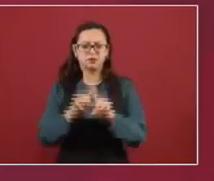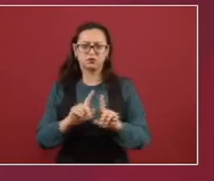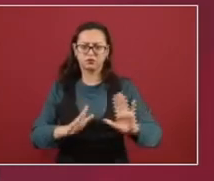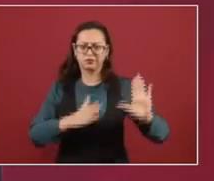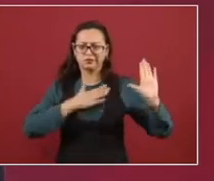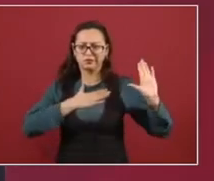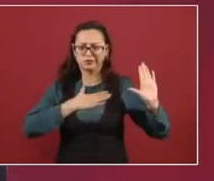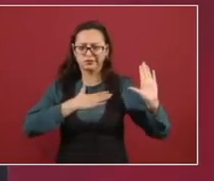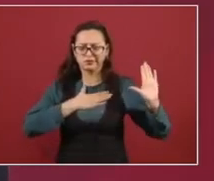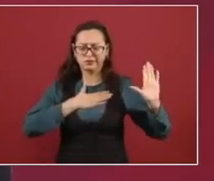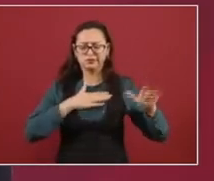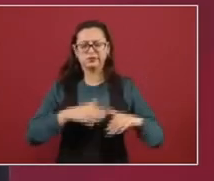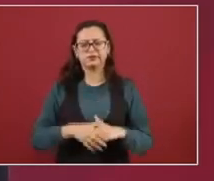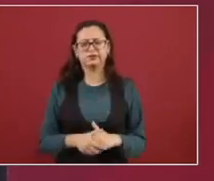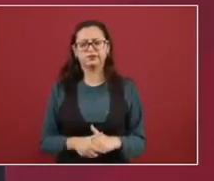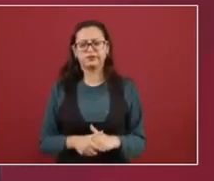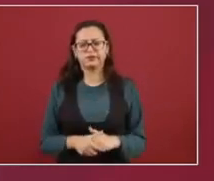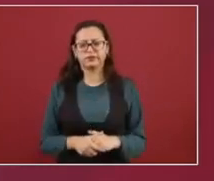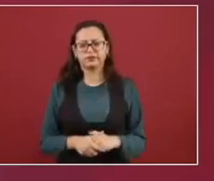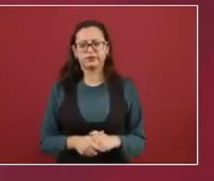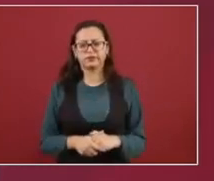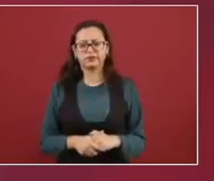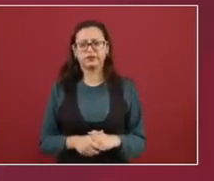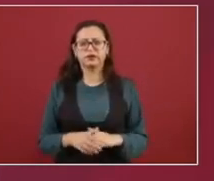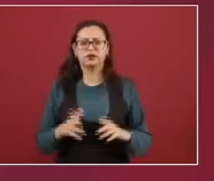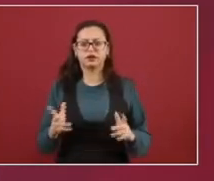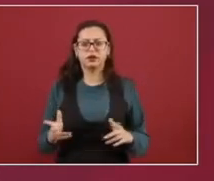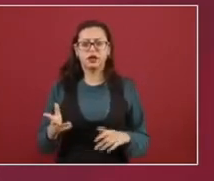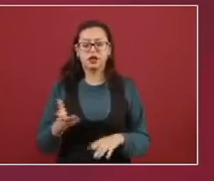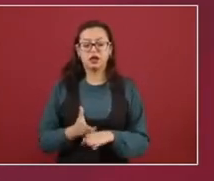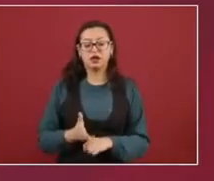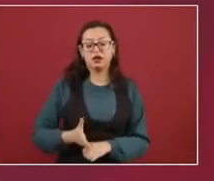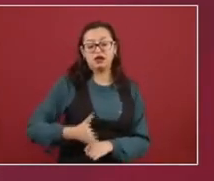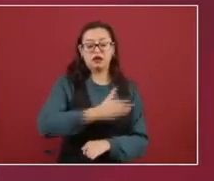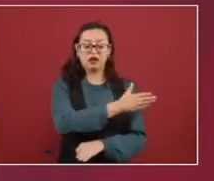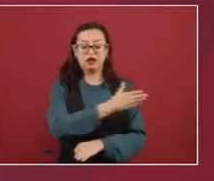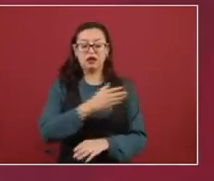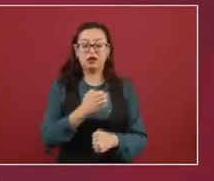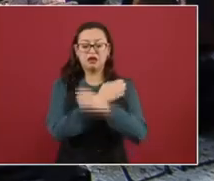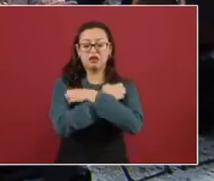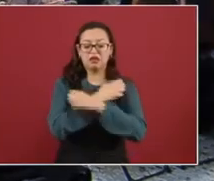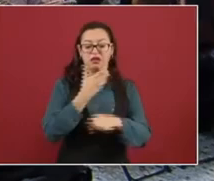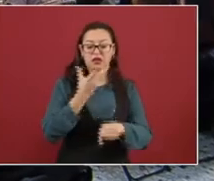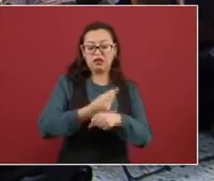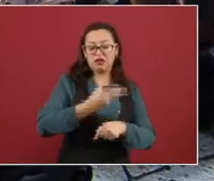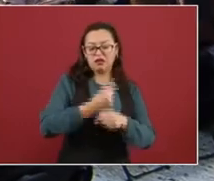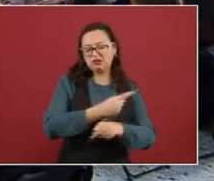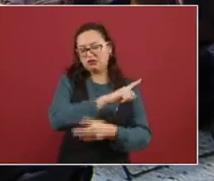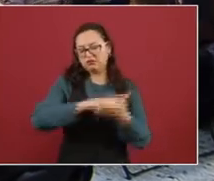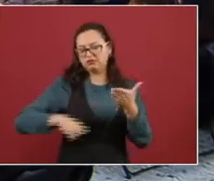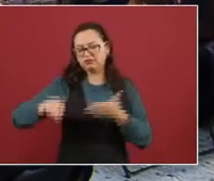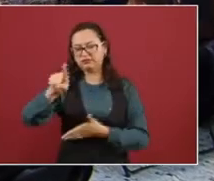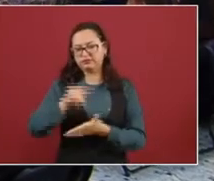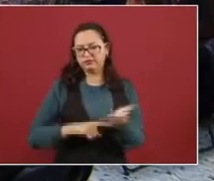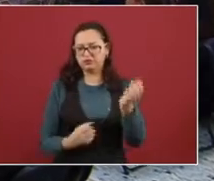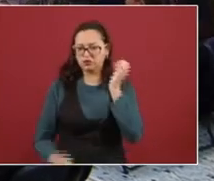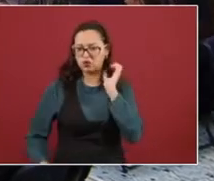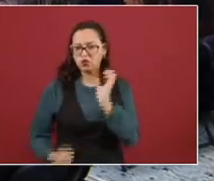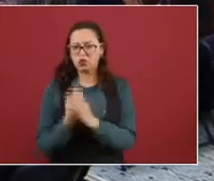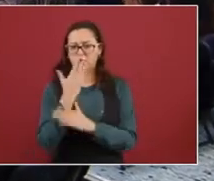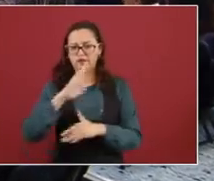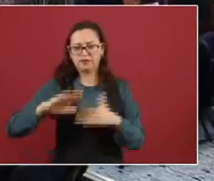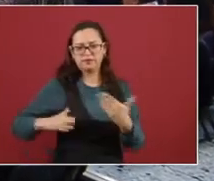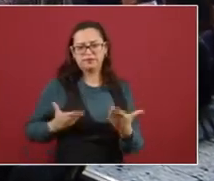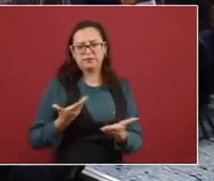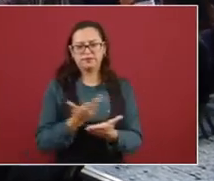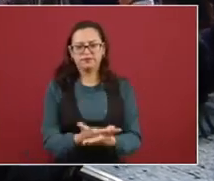nuestro compromiso de que se cancele la reforma educativa. Pero,